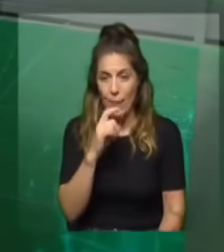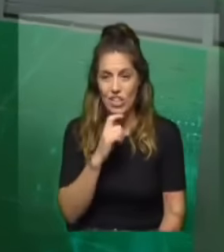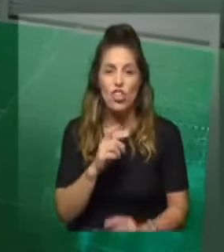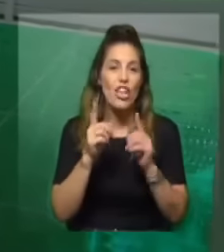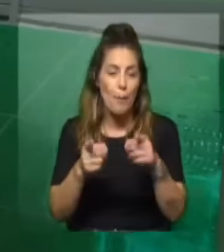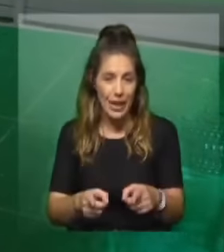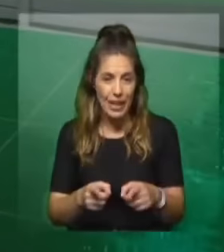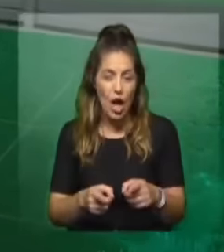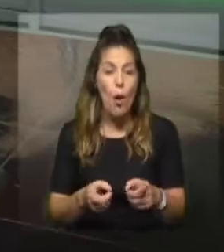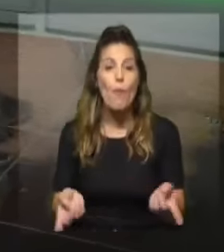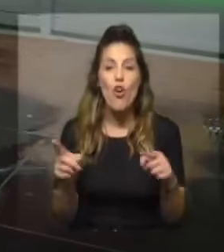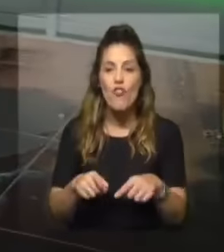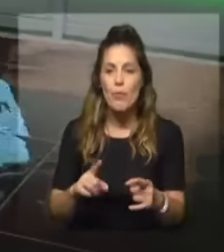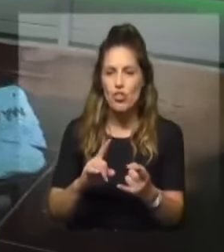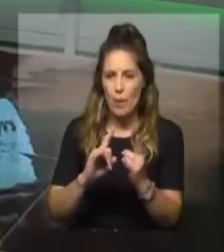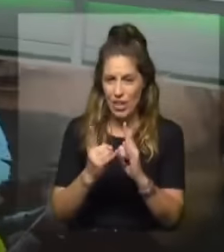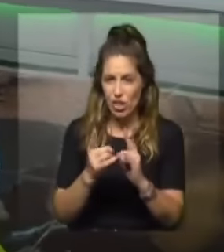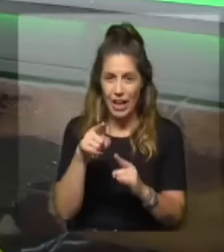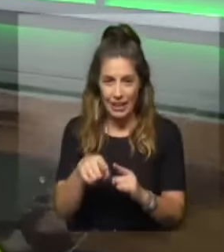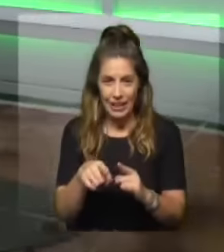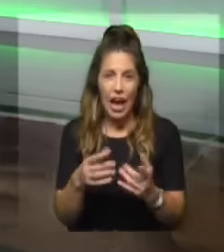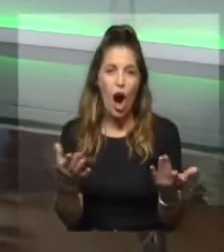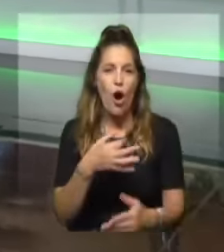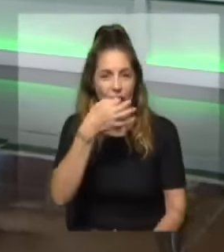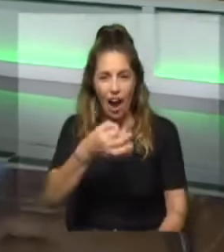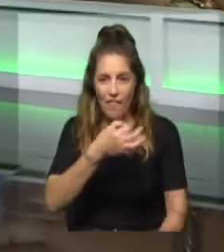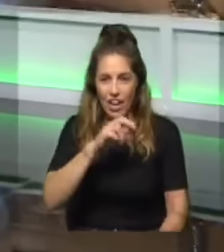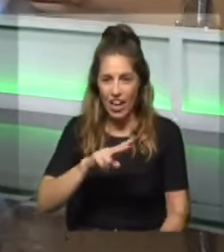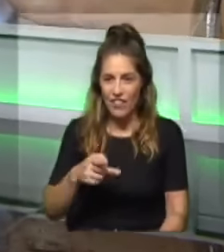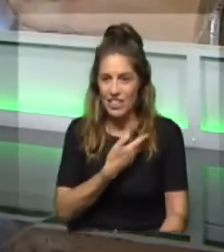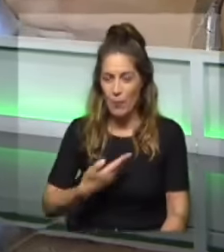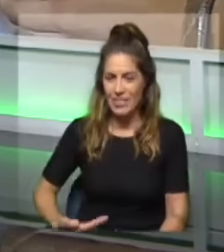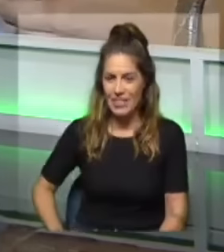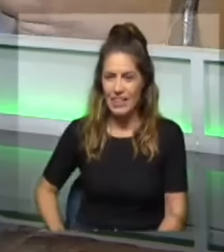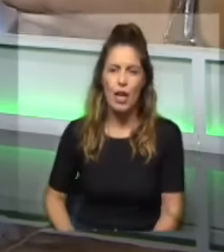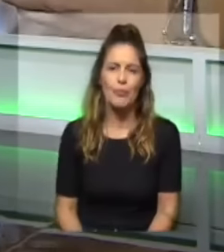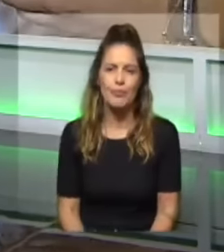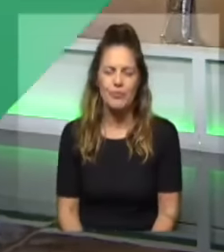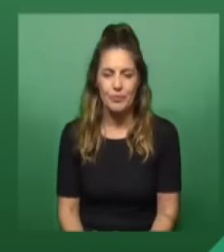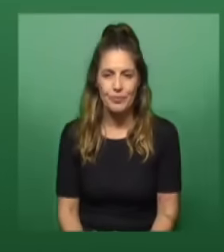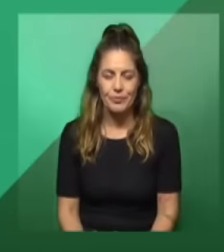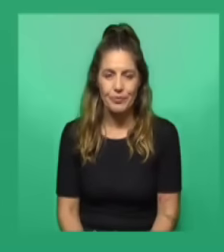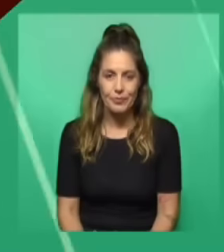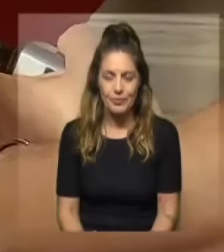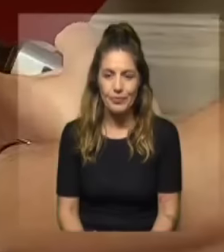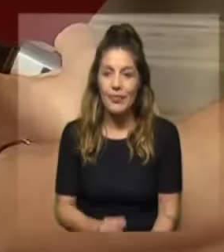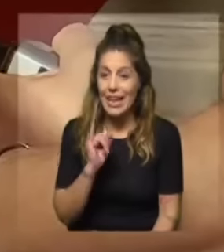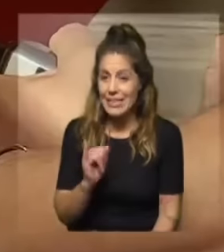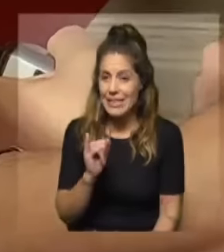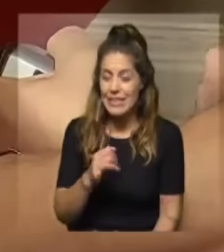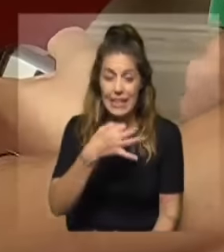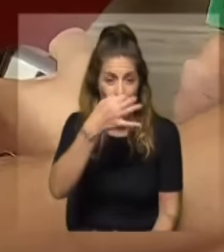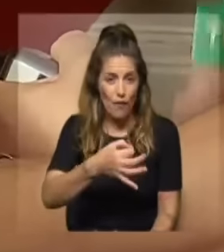legislativo Diego Martini otra vez le damos paso al móvil habla la vicepresidenta Beatriz argim son años que la vida par Así es compañeros la palabra de la